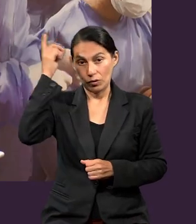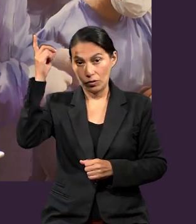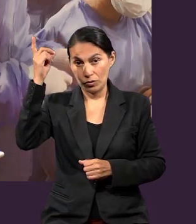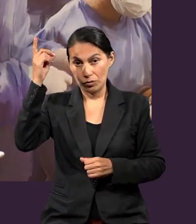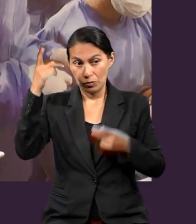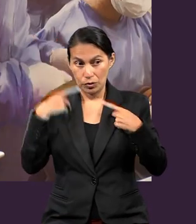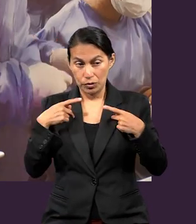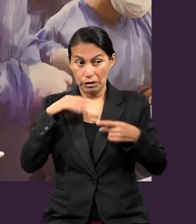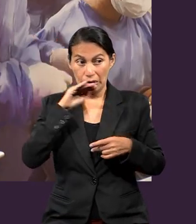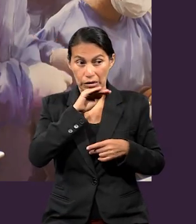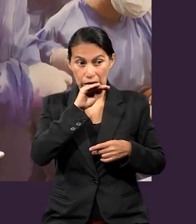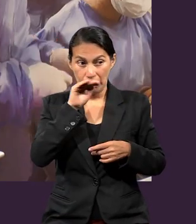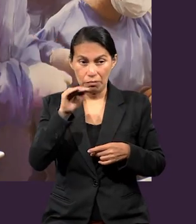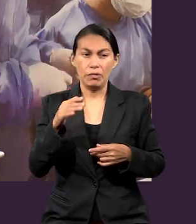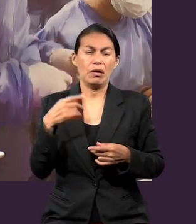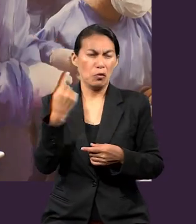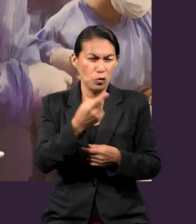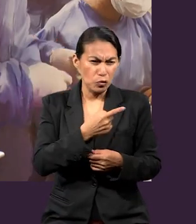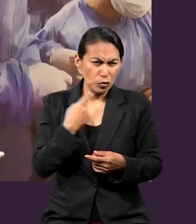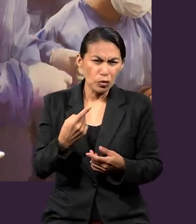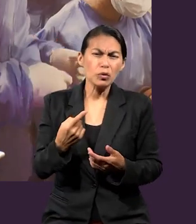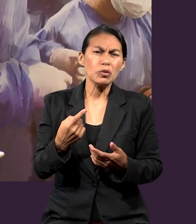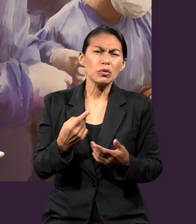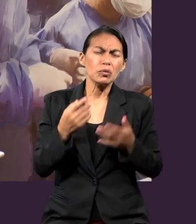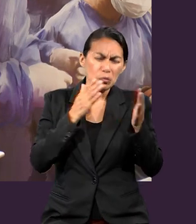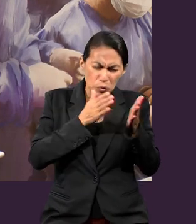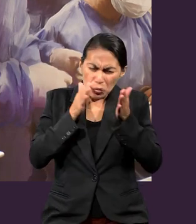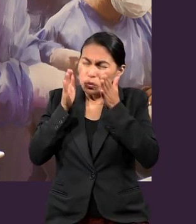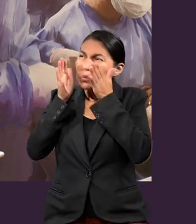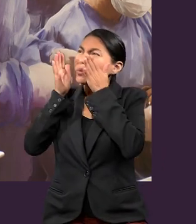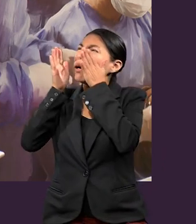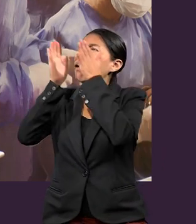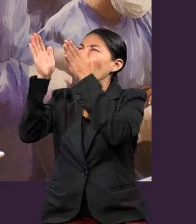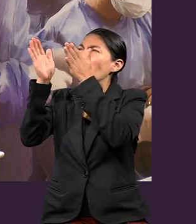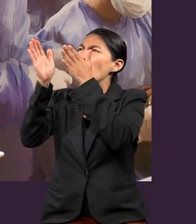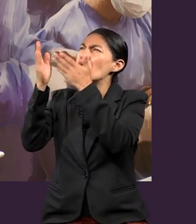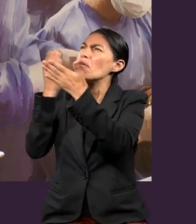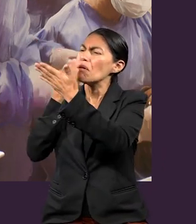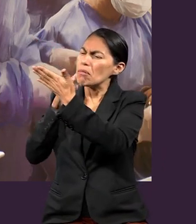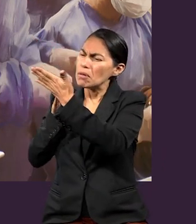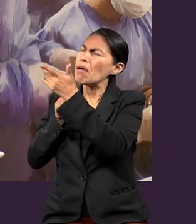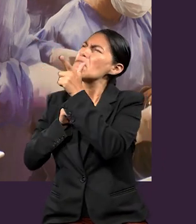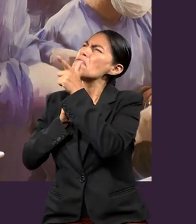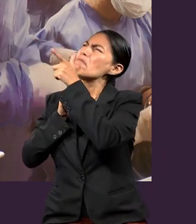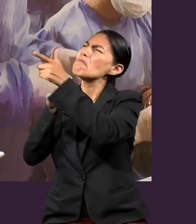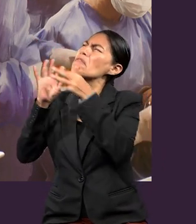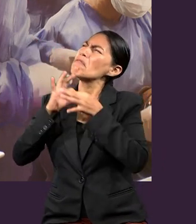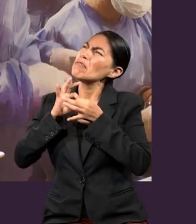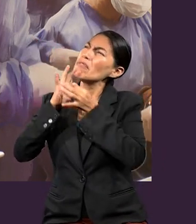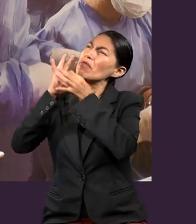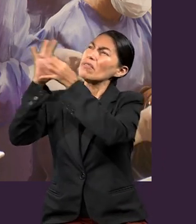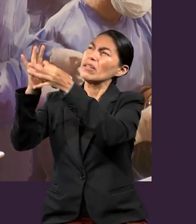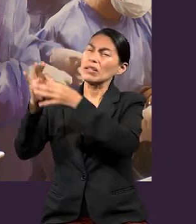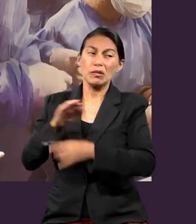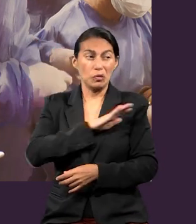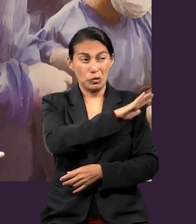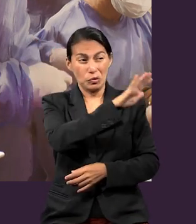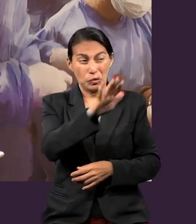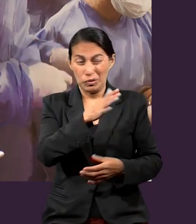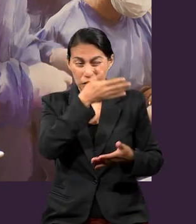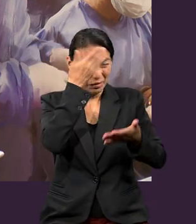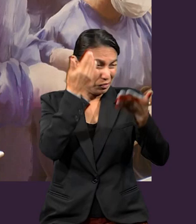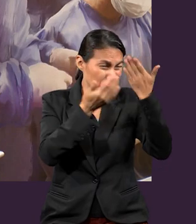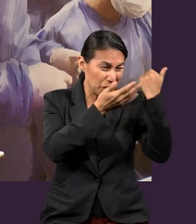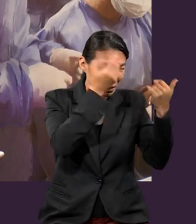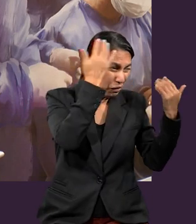llamado muy contundente a esto, a que busquemos la verdad de parte de la Biblia, porque solamente ahí nos vamos a ser libres de